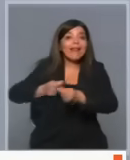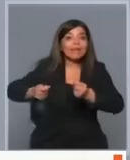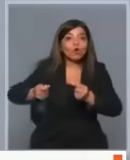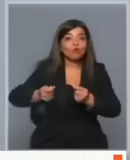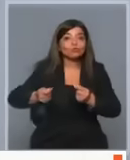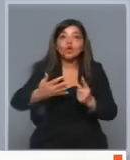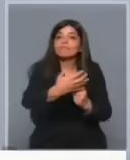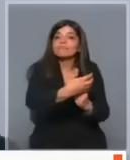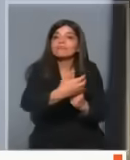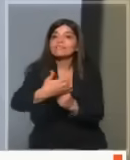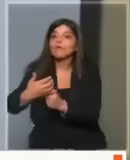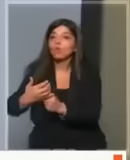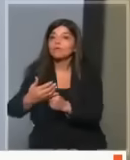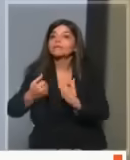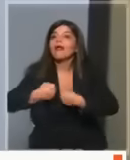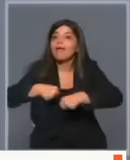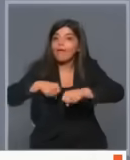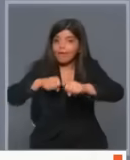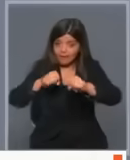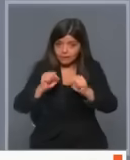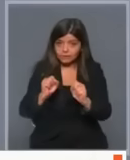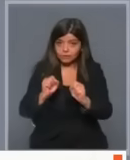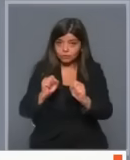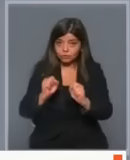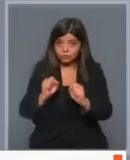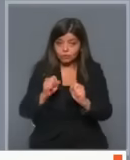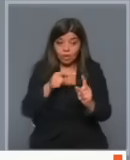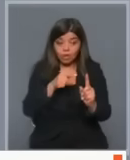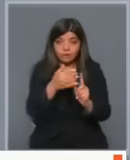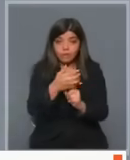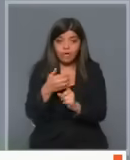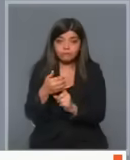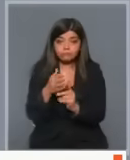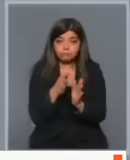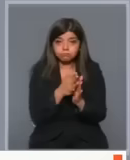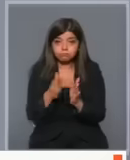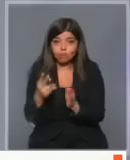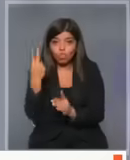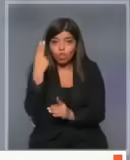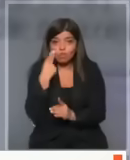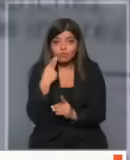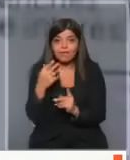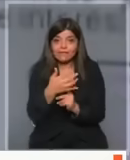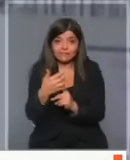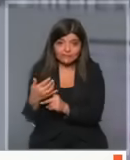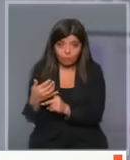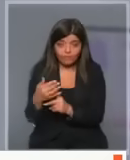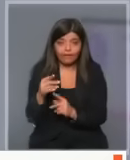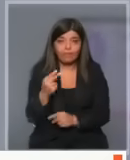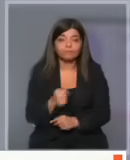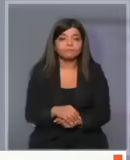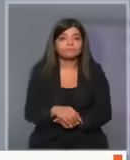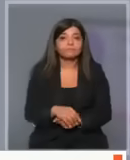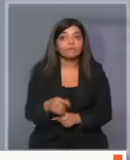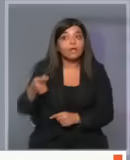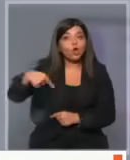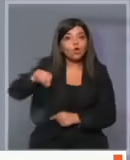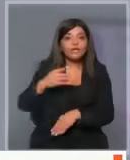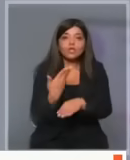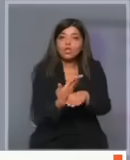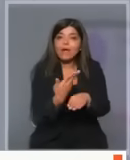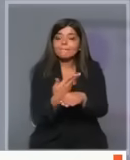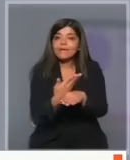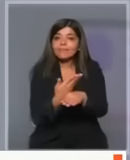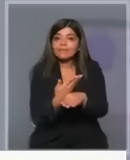al empresario tuviera éxito. El cautiverio del empresario se extendió por casi 2 días. Lo que ellos le pedían a